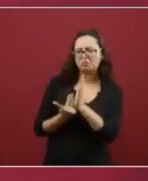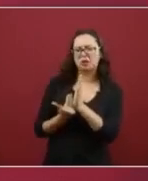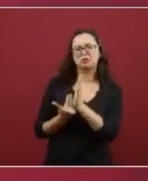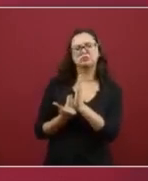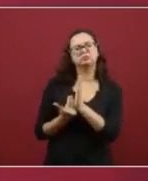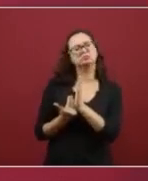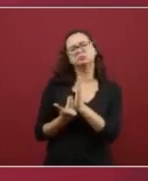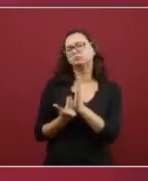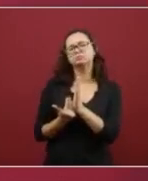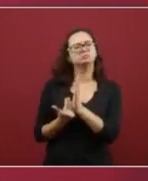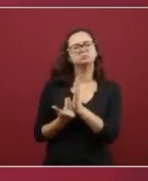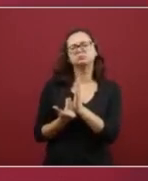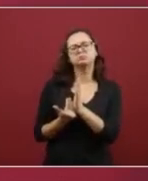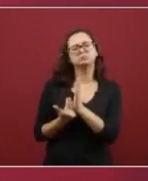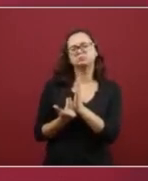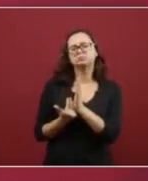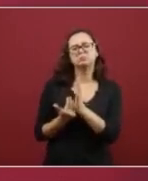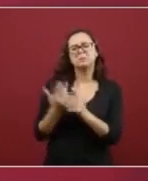que